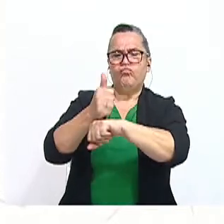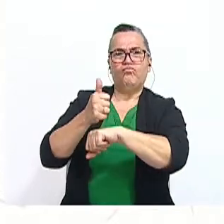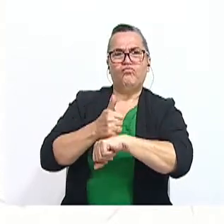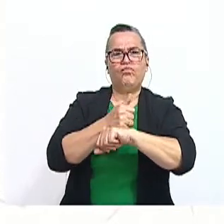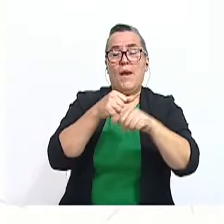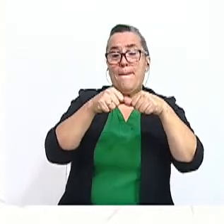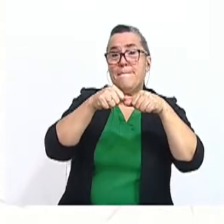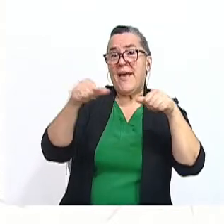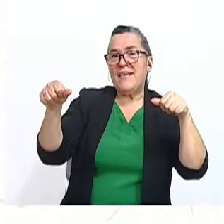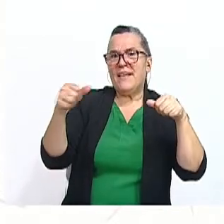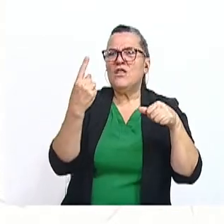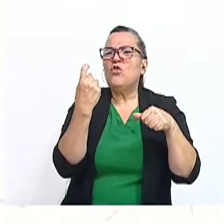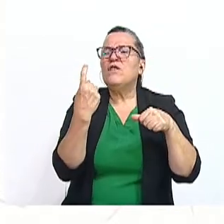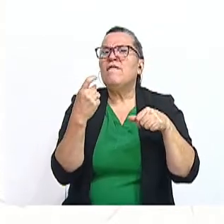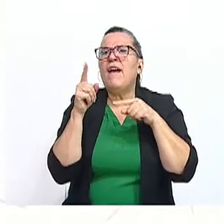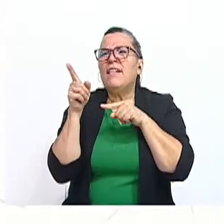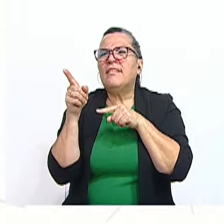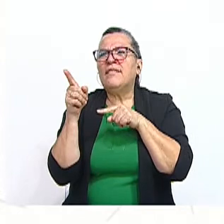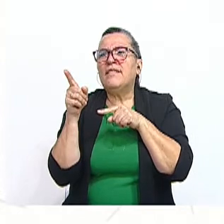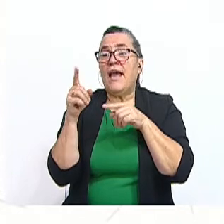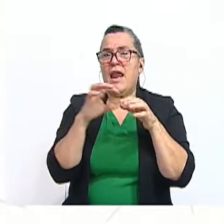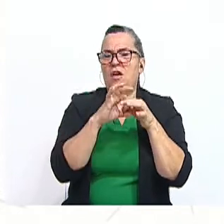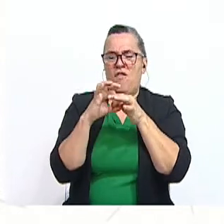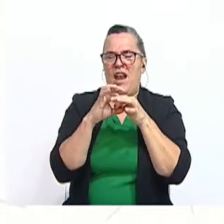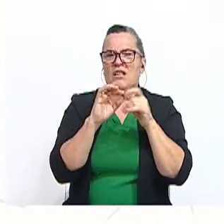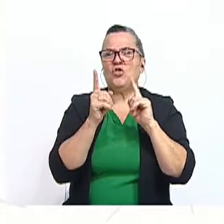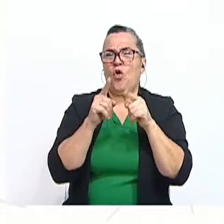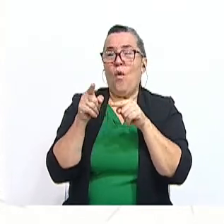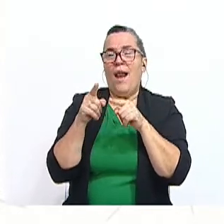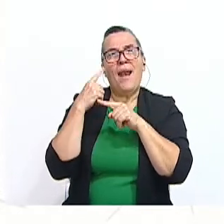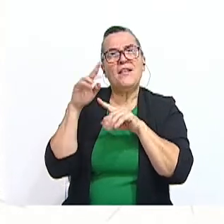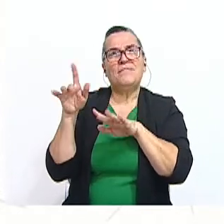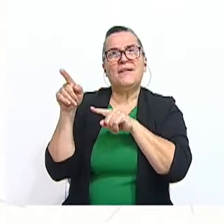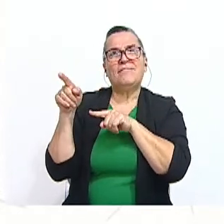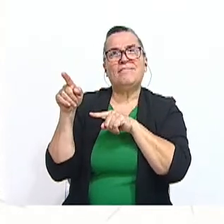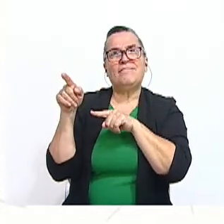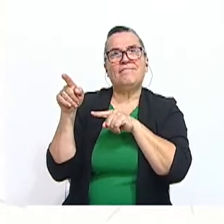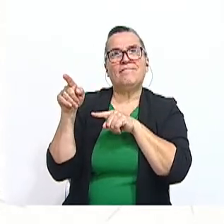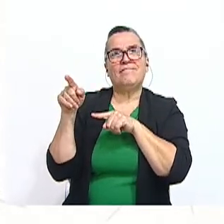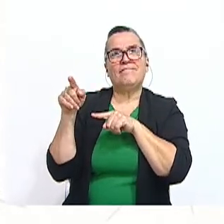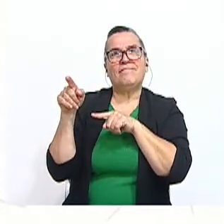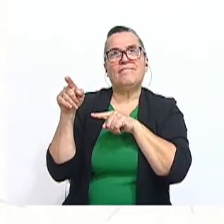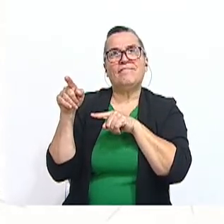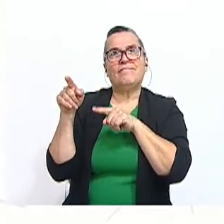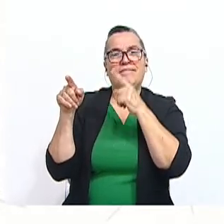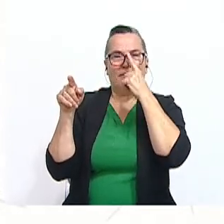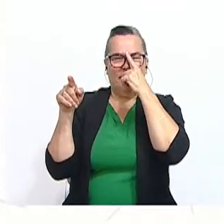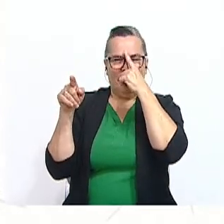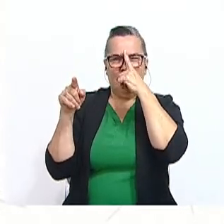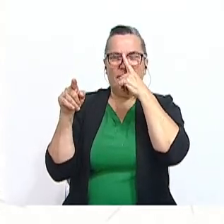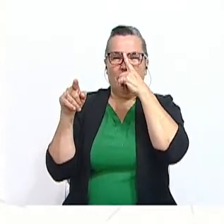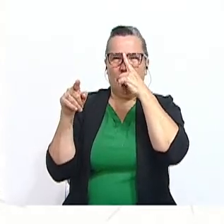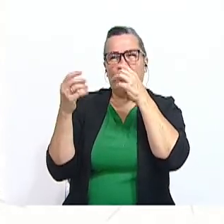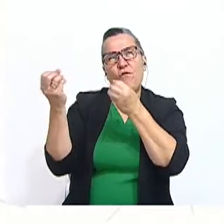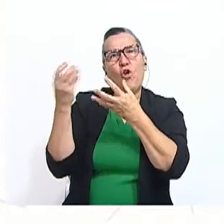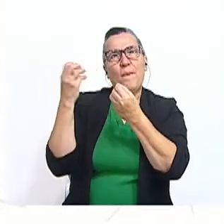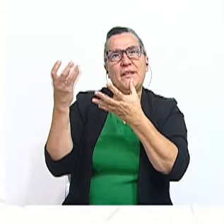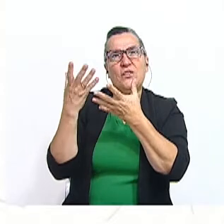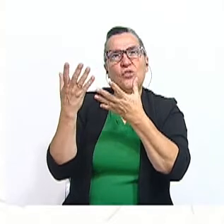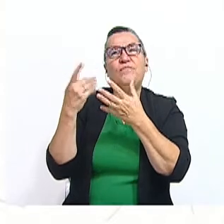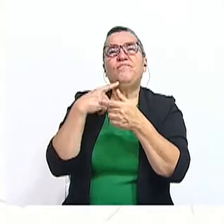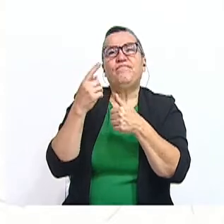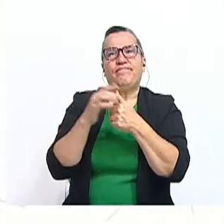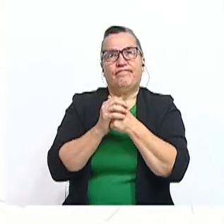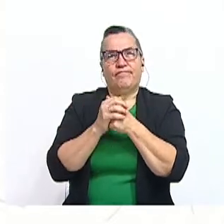los ángulos faltantes y la relación que tienen entre ellos? ¿Les parece? Bueno, veamos a ver si tenemos algún dato. Nos dan de